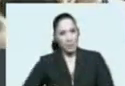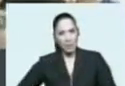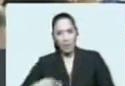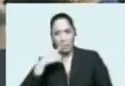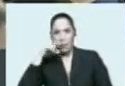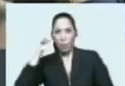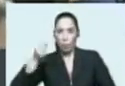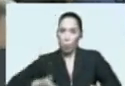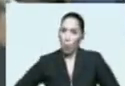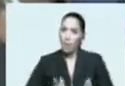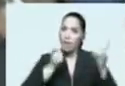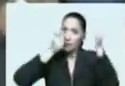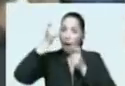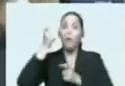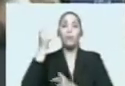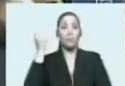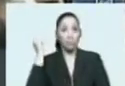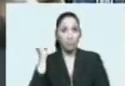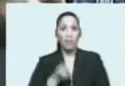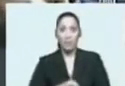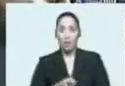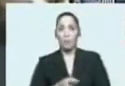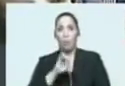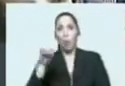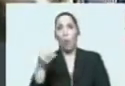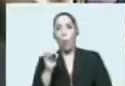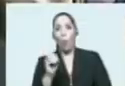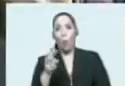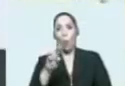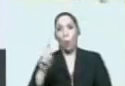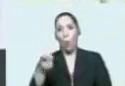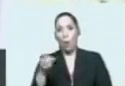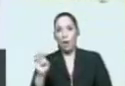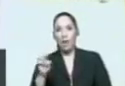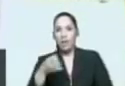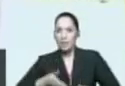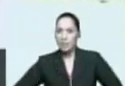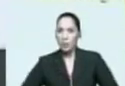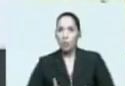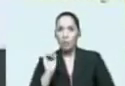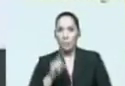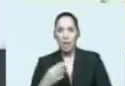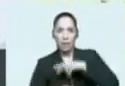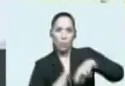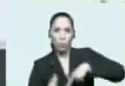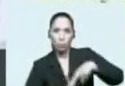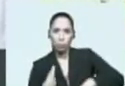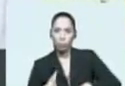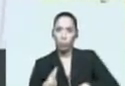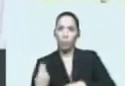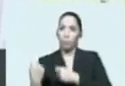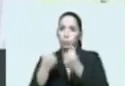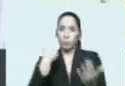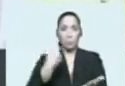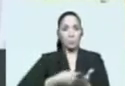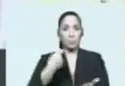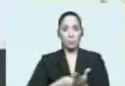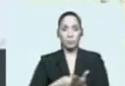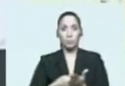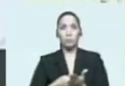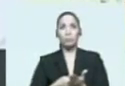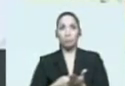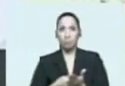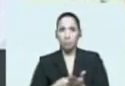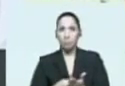y hay que decirlo también hijo de jorge rodríguez la revolución bolivariana tiene aún una deuda que saldar con los afluentes